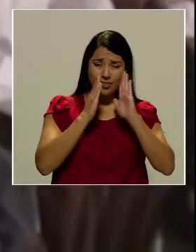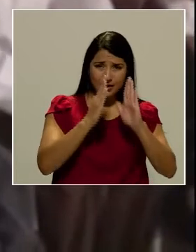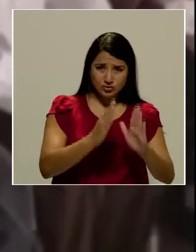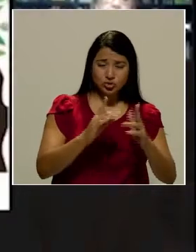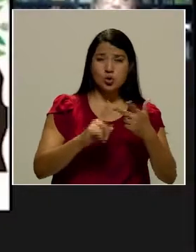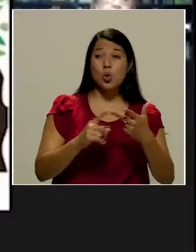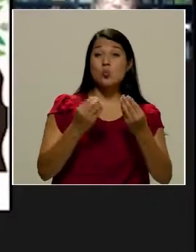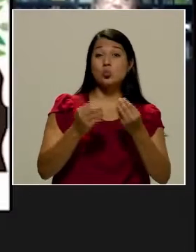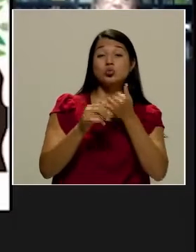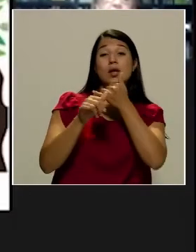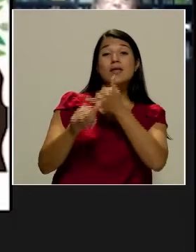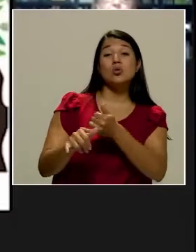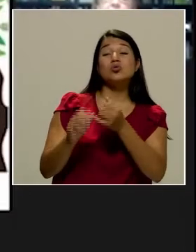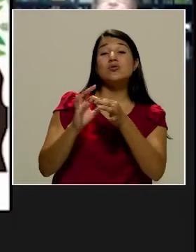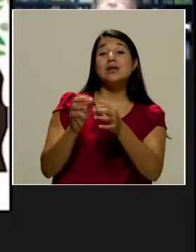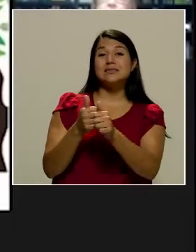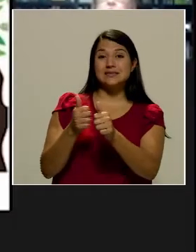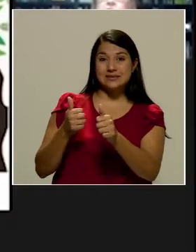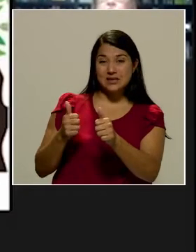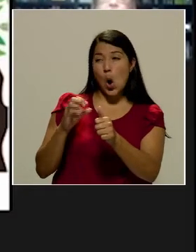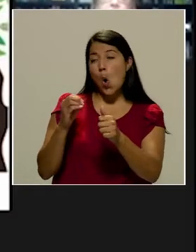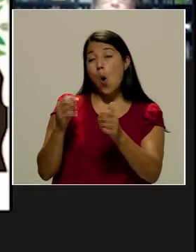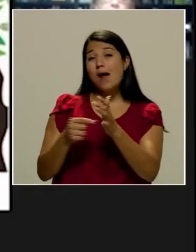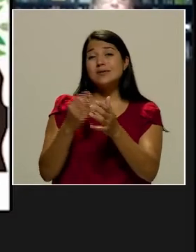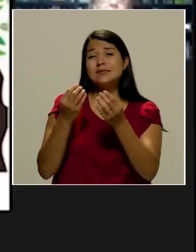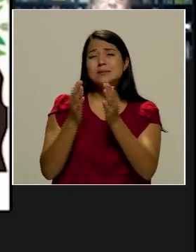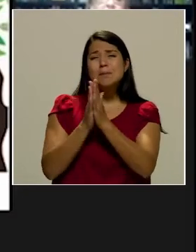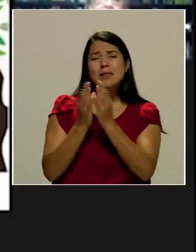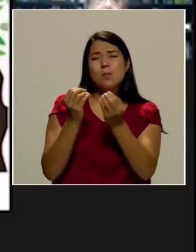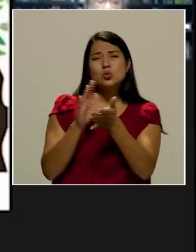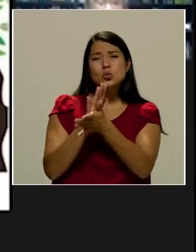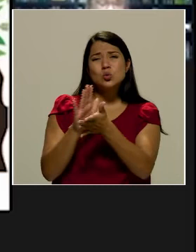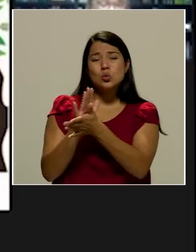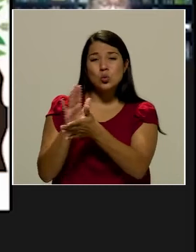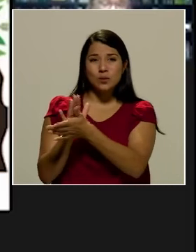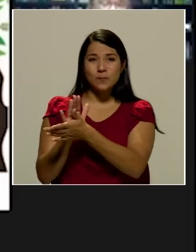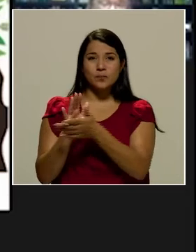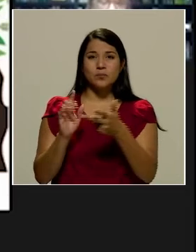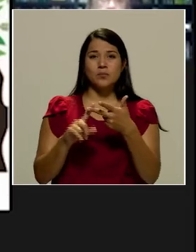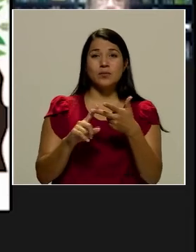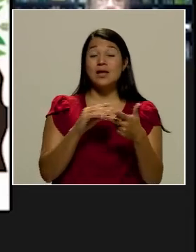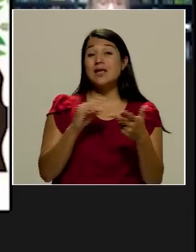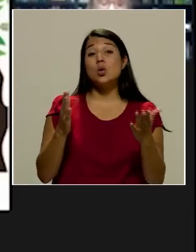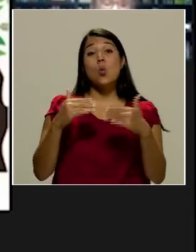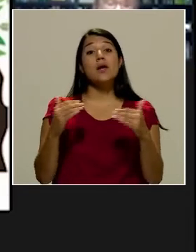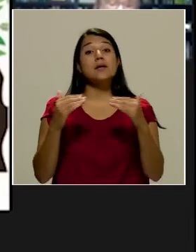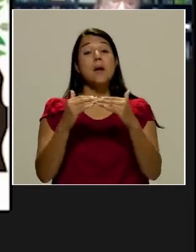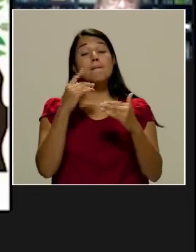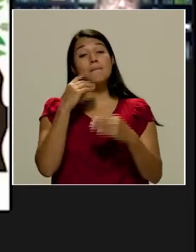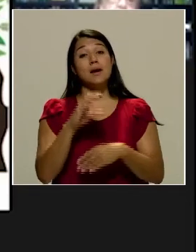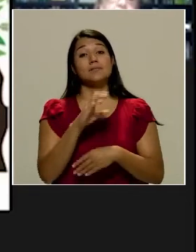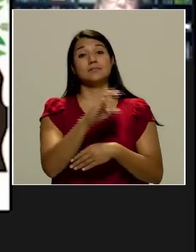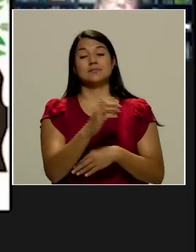sobre atrasos y excesos de trámites y problemas, y denuncias también cuando hay problemas de inequidad en la asignación de recursos.